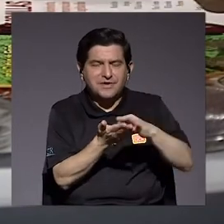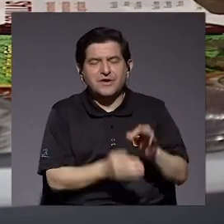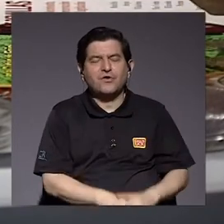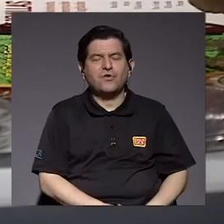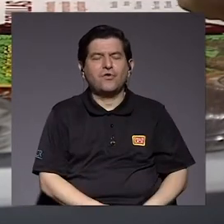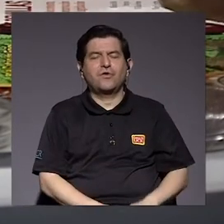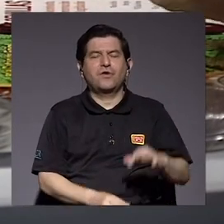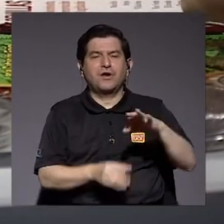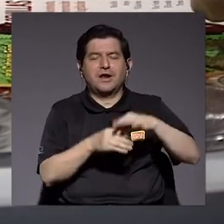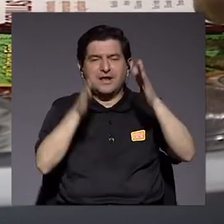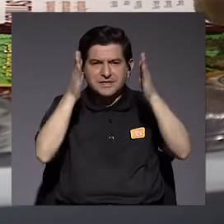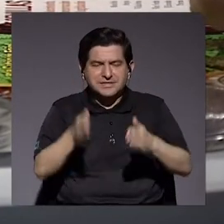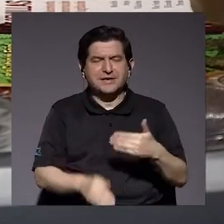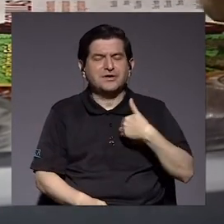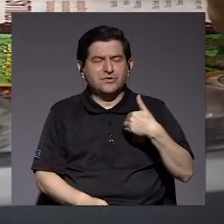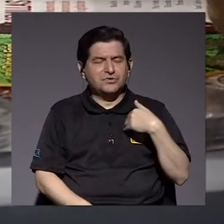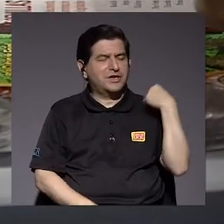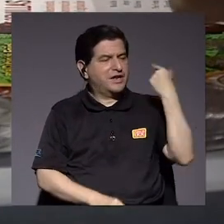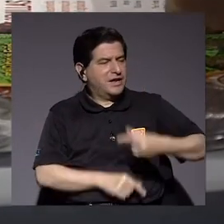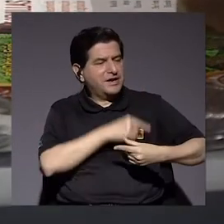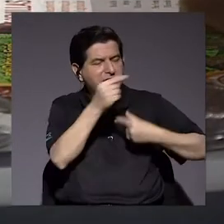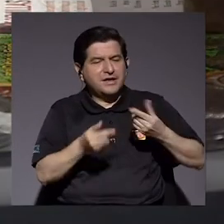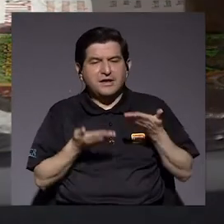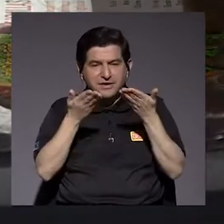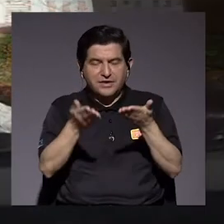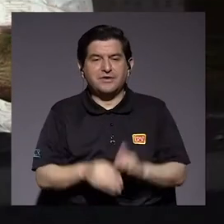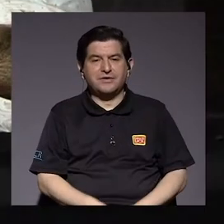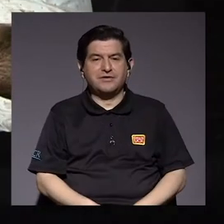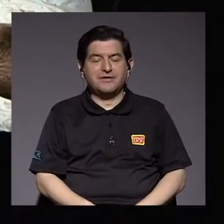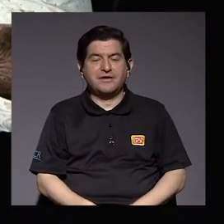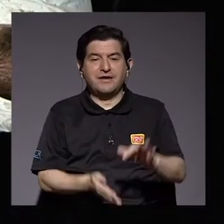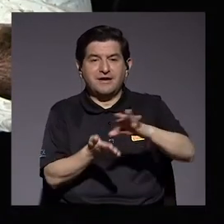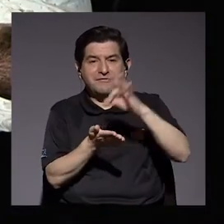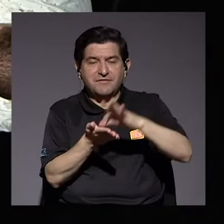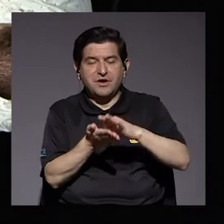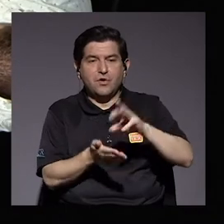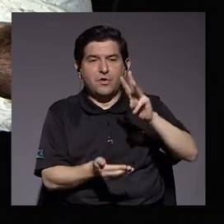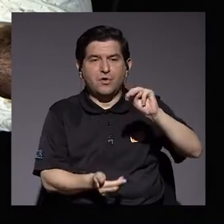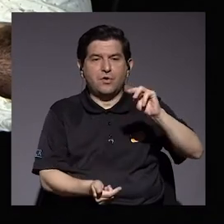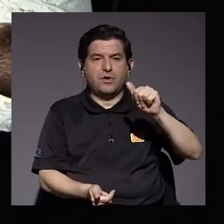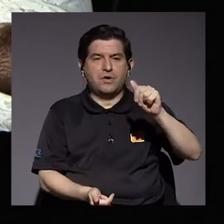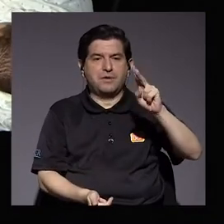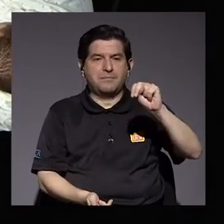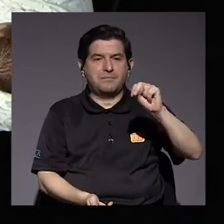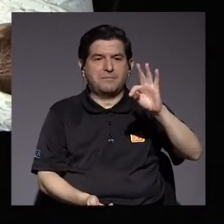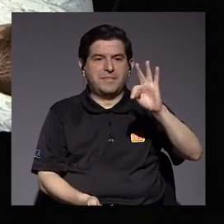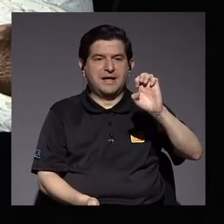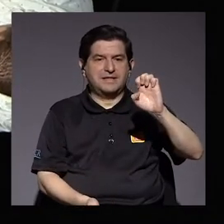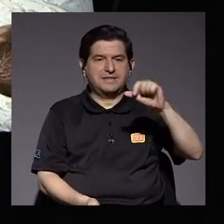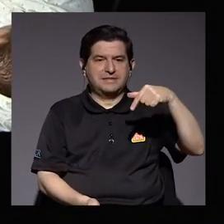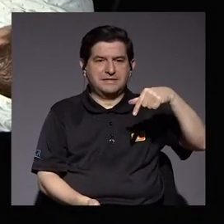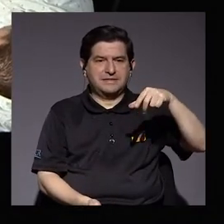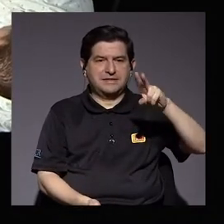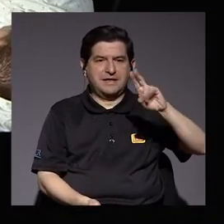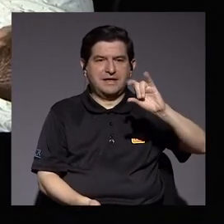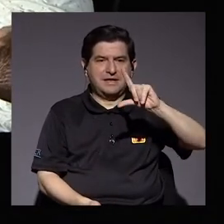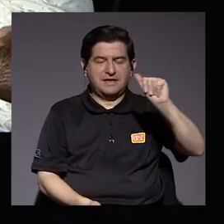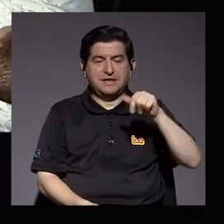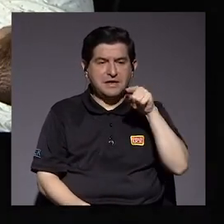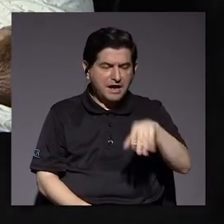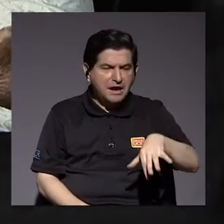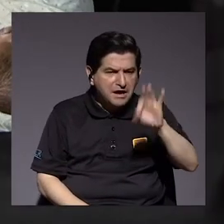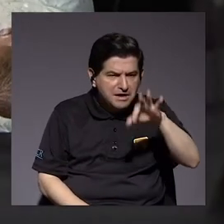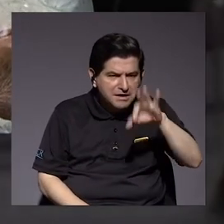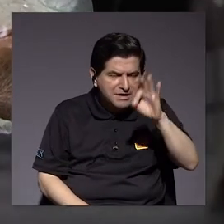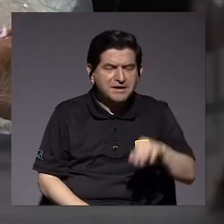pasa de generación en generación. Uh-huh. Y por ejemplo podemos ver el frijol mantequilla, son frijoles que el agricultor los